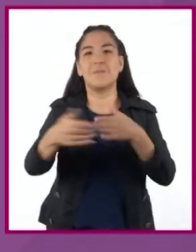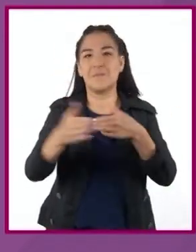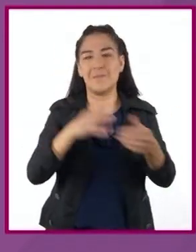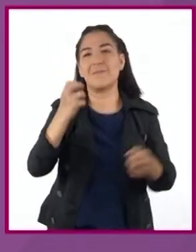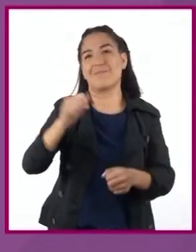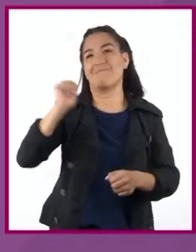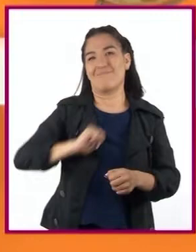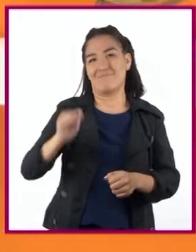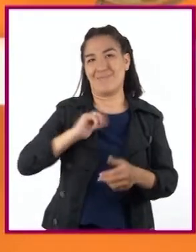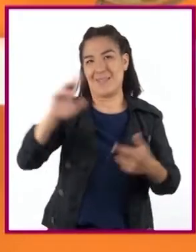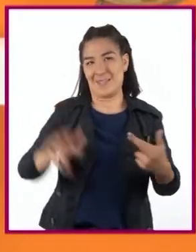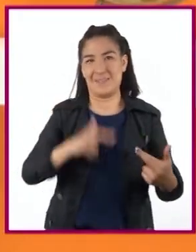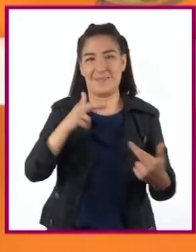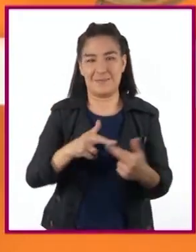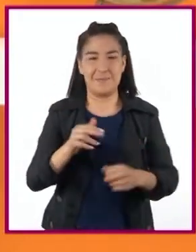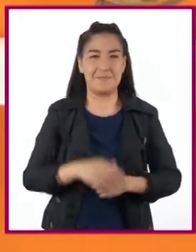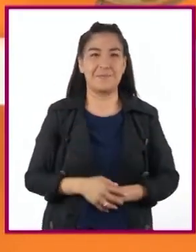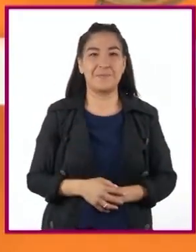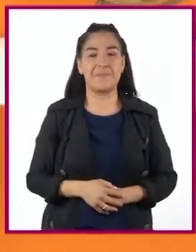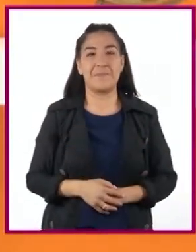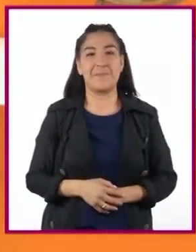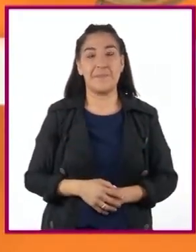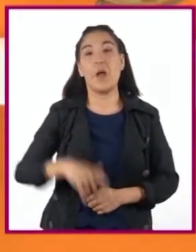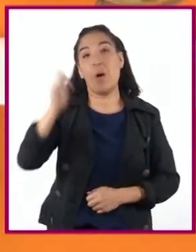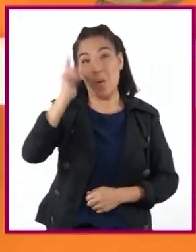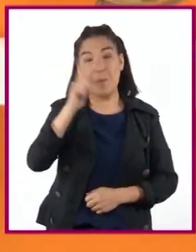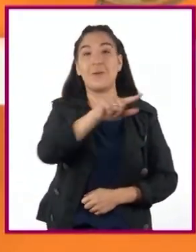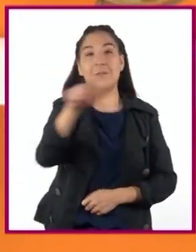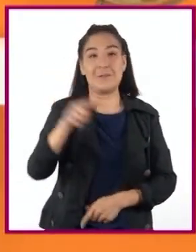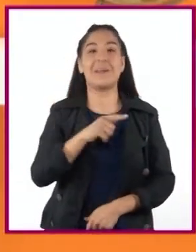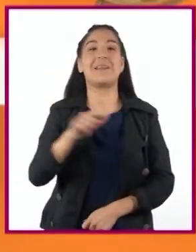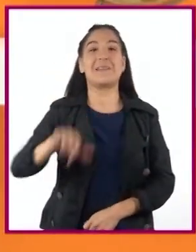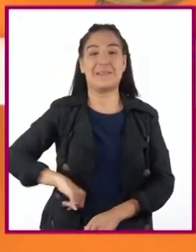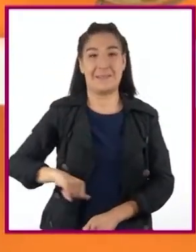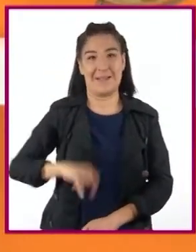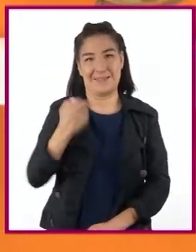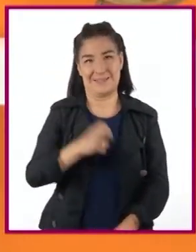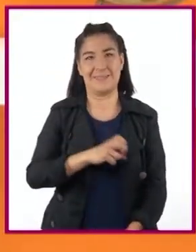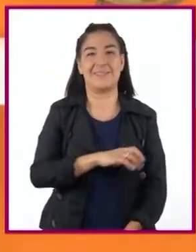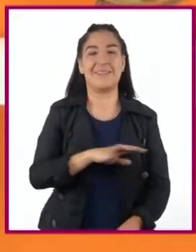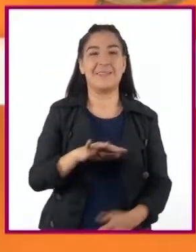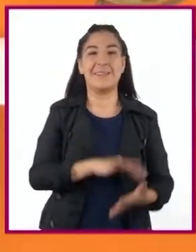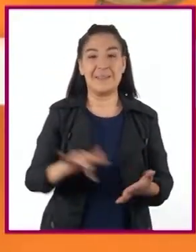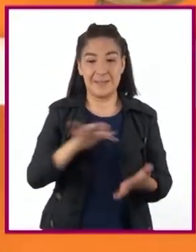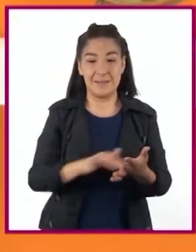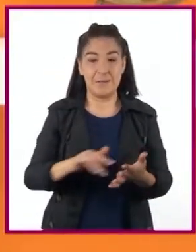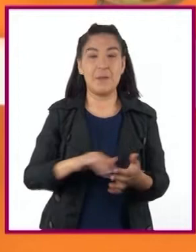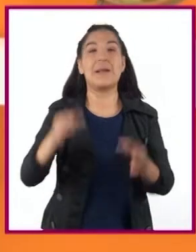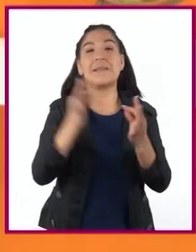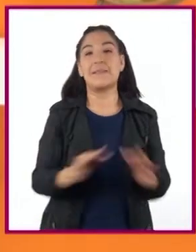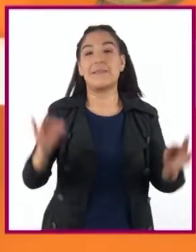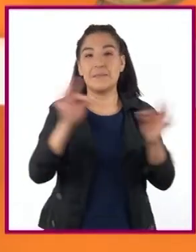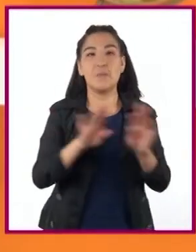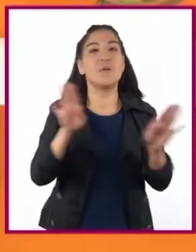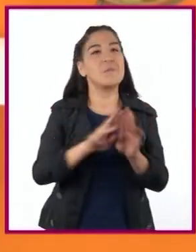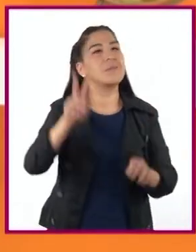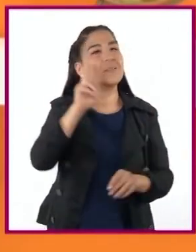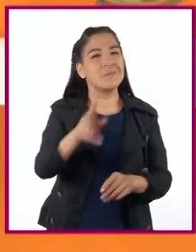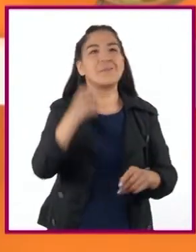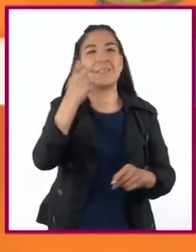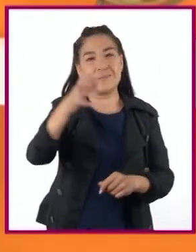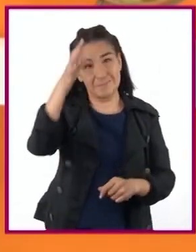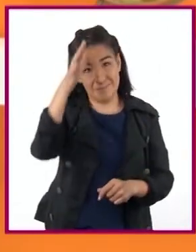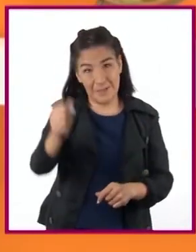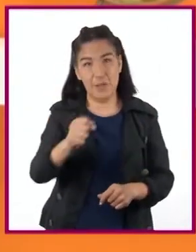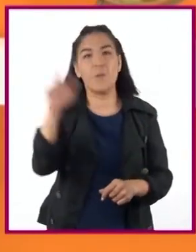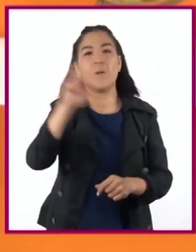pasado de la región. Espero les haya resultado interesante la lectura. Es muy importante que no perdamos de vista estos conceptos